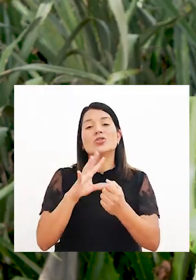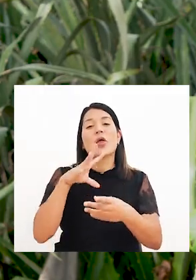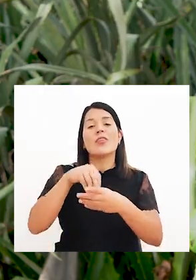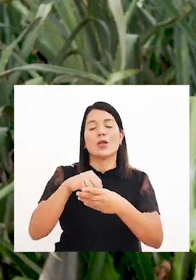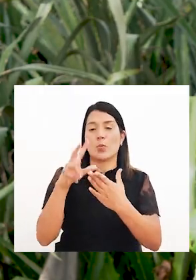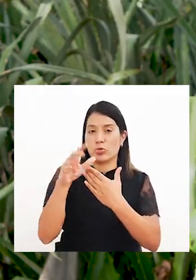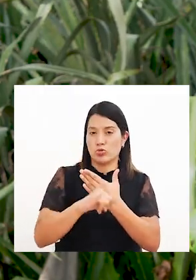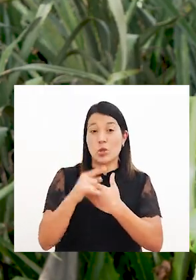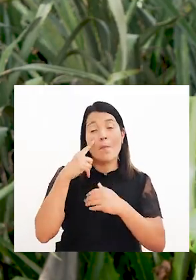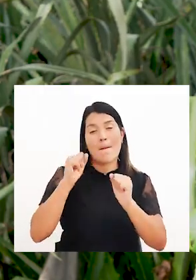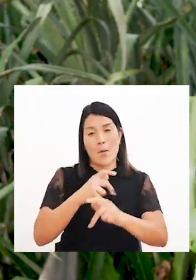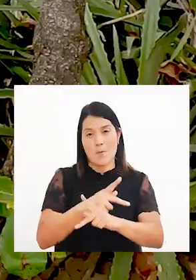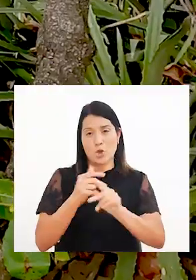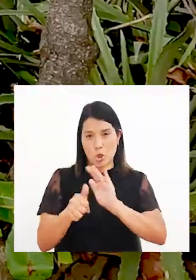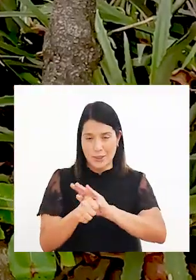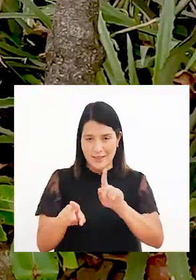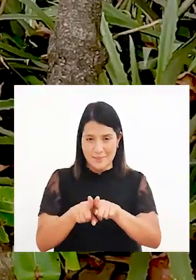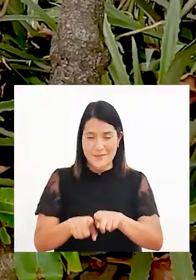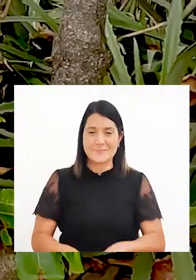parte de proteger a la tortuga también.